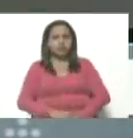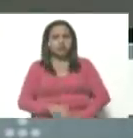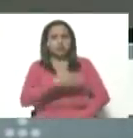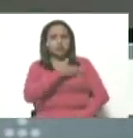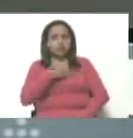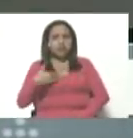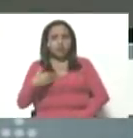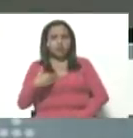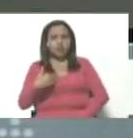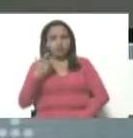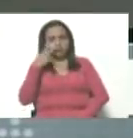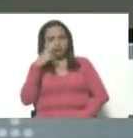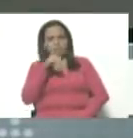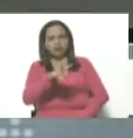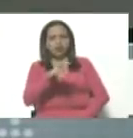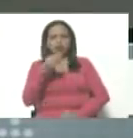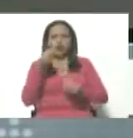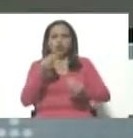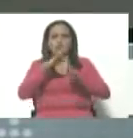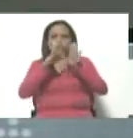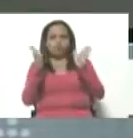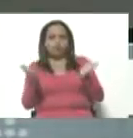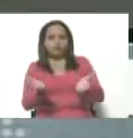que repasemos la situación en el mundo.